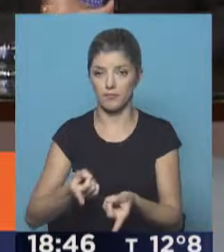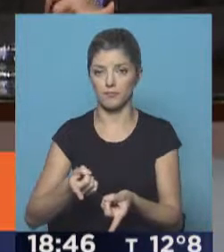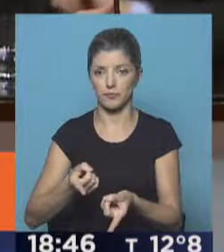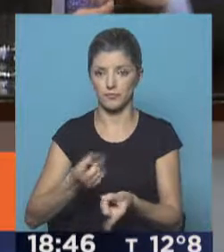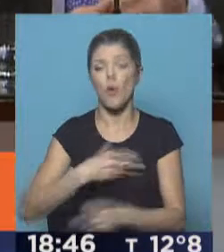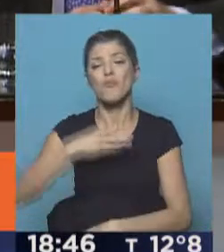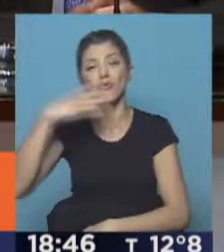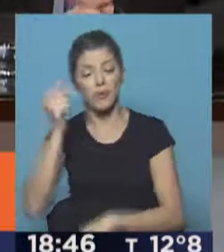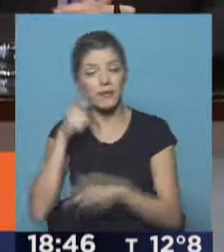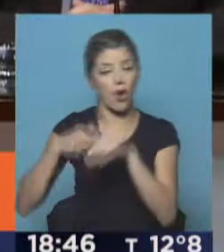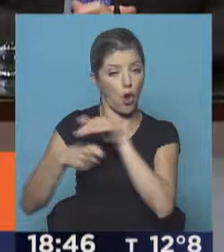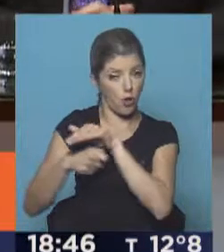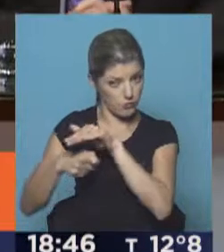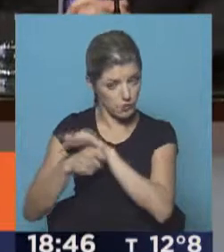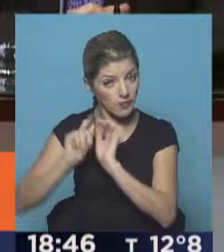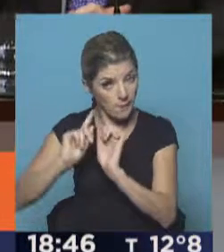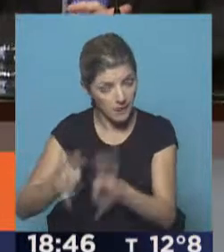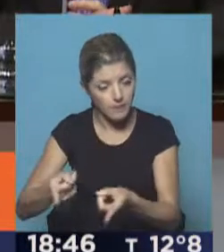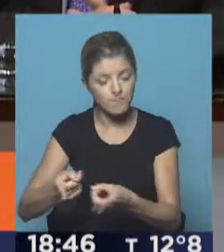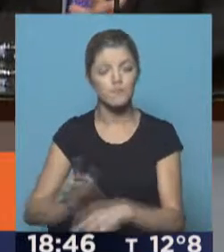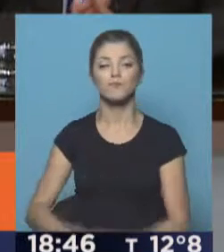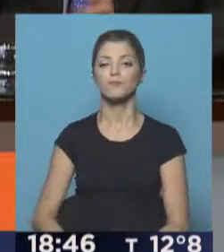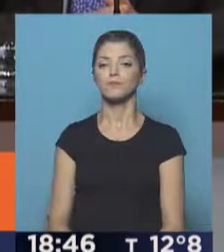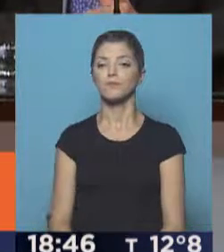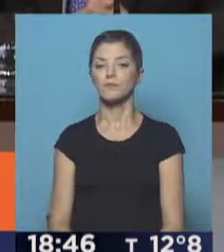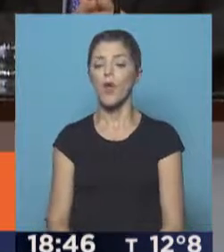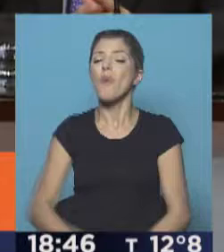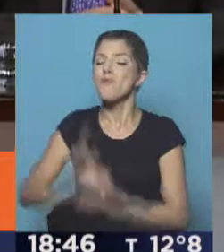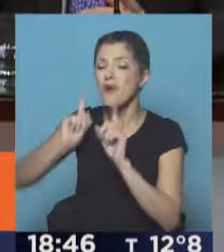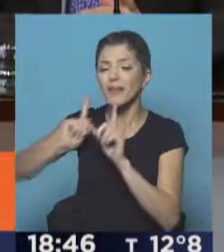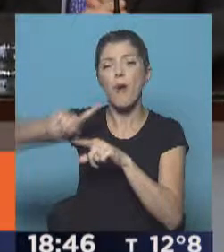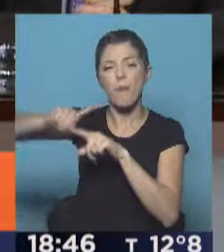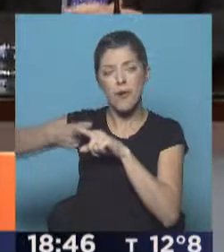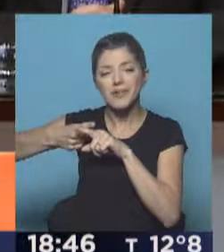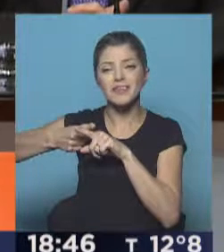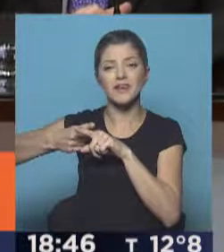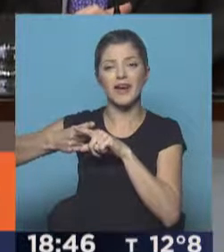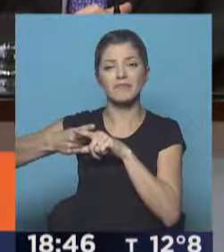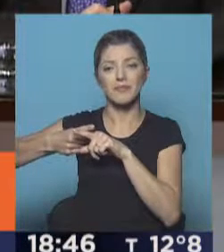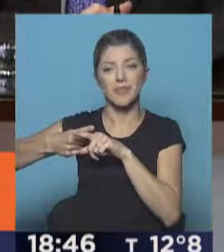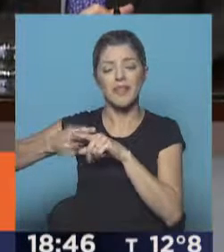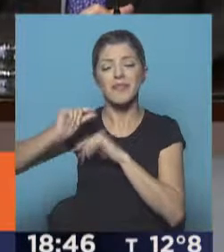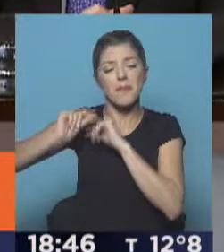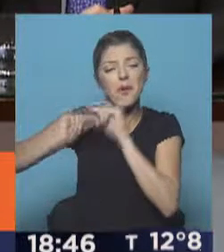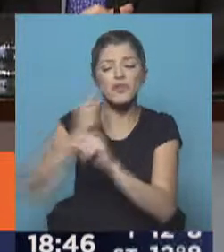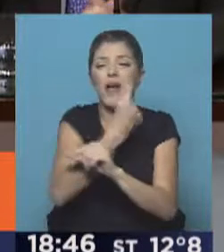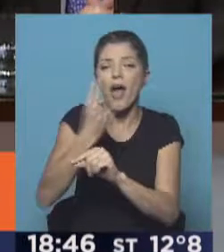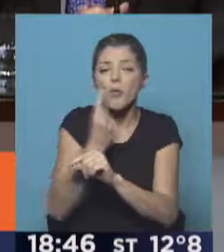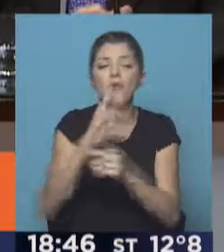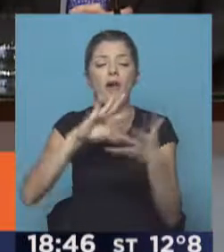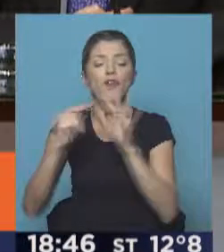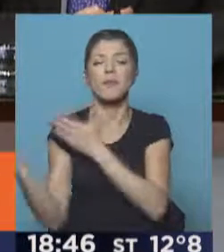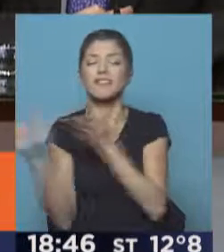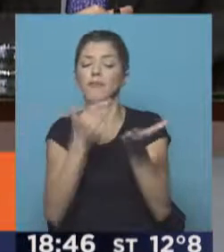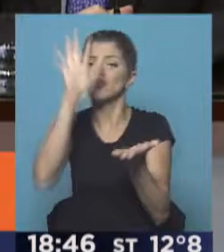por la corrupción, nos fueron alejando cada vez más a los argentinos de poder tener un sistema